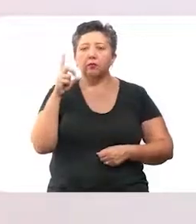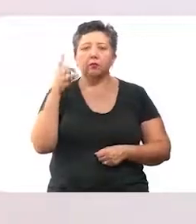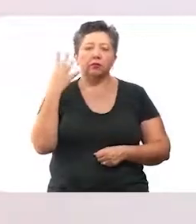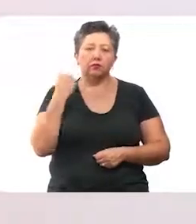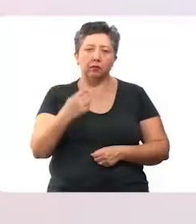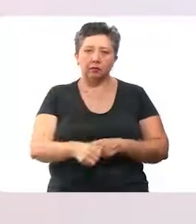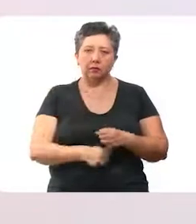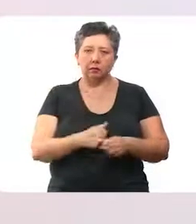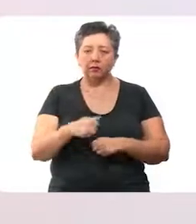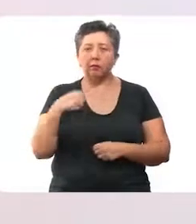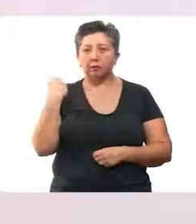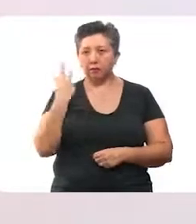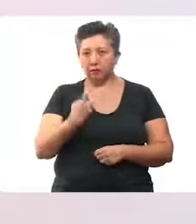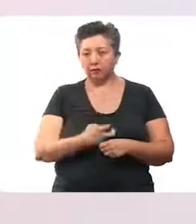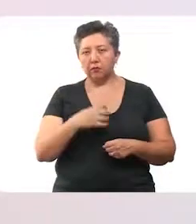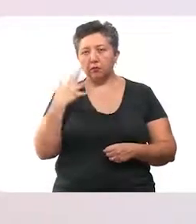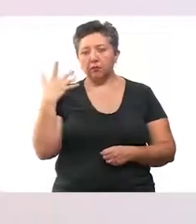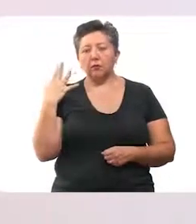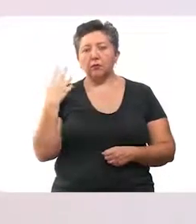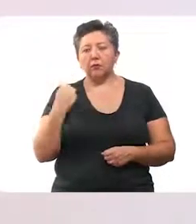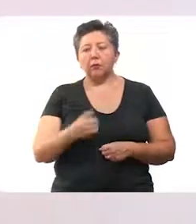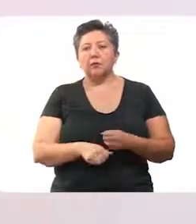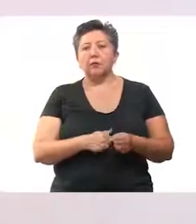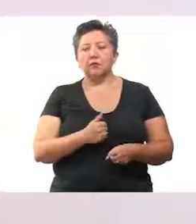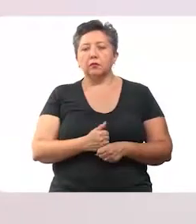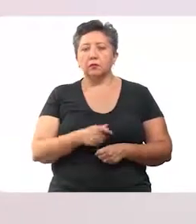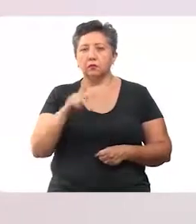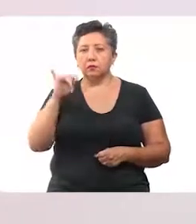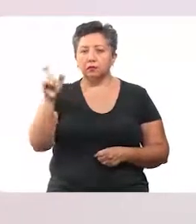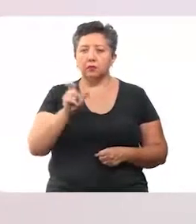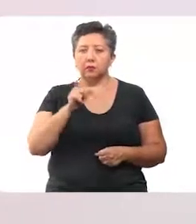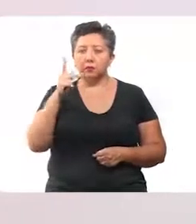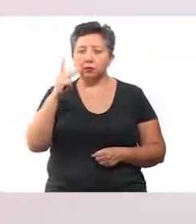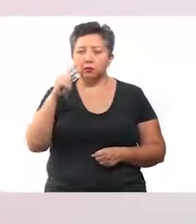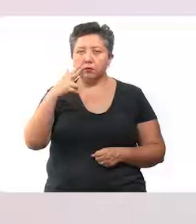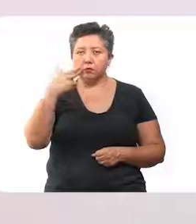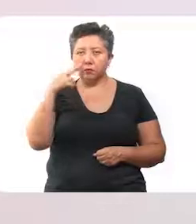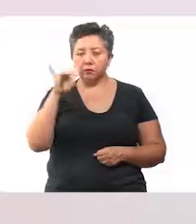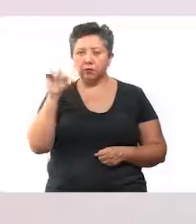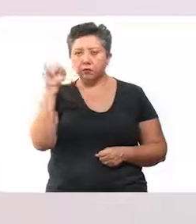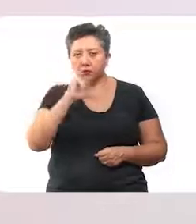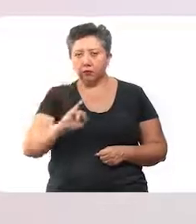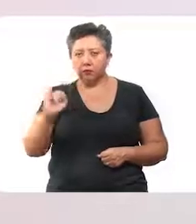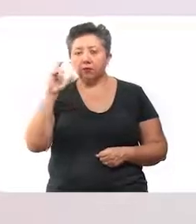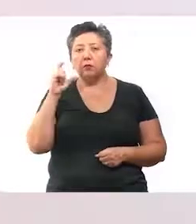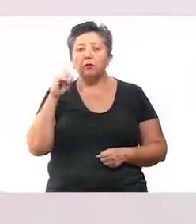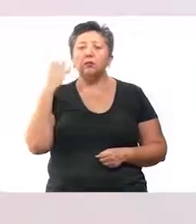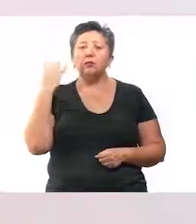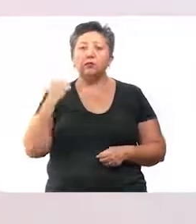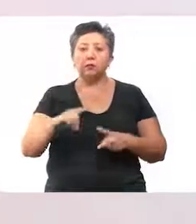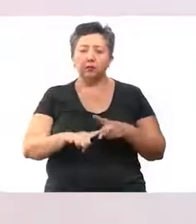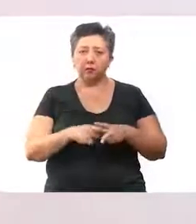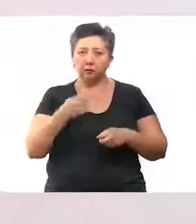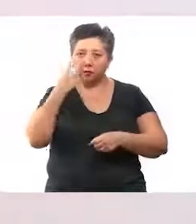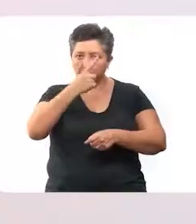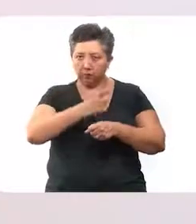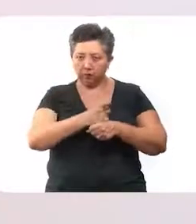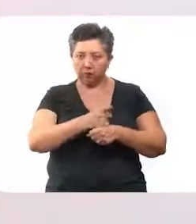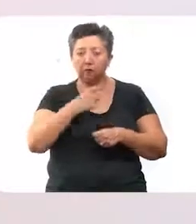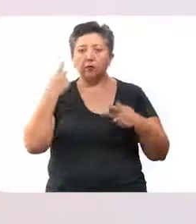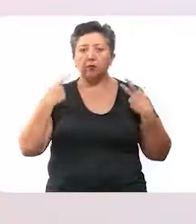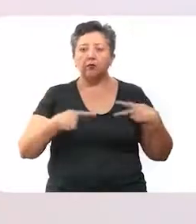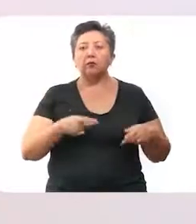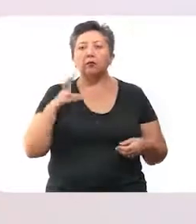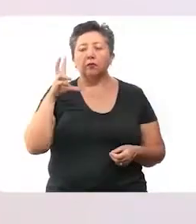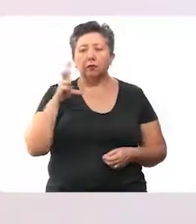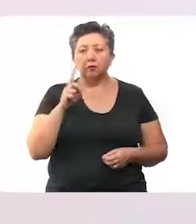30 a 39 y segunda dosis de 50 a 59 en Tixpehual. El jueves 29 iniciará la primera dosis de